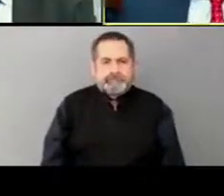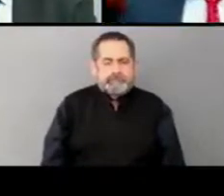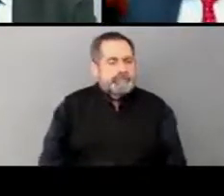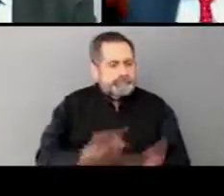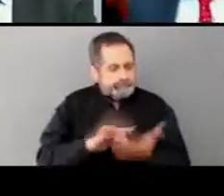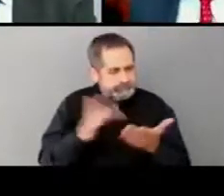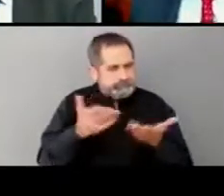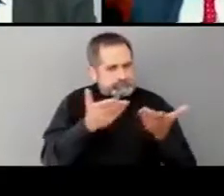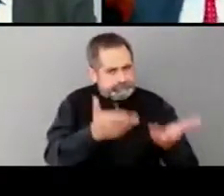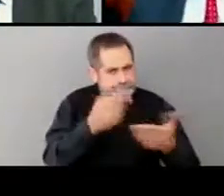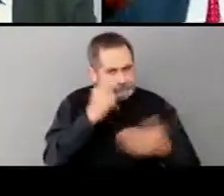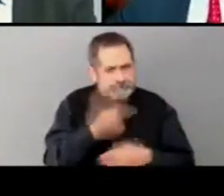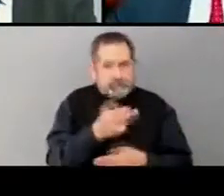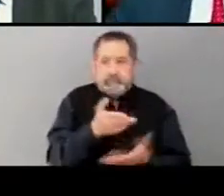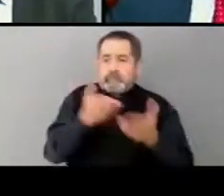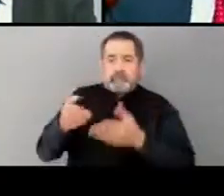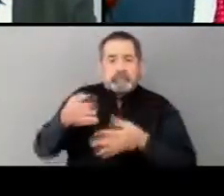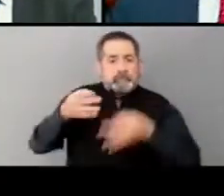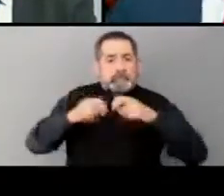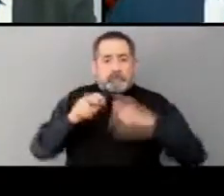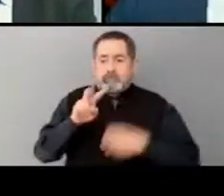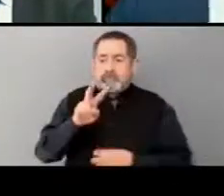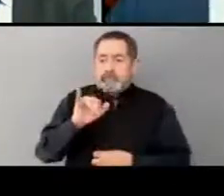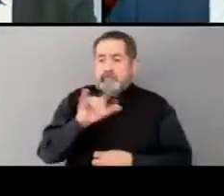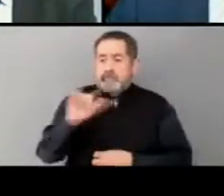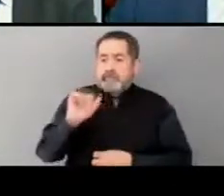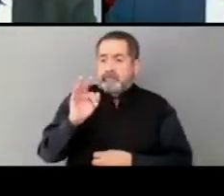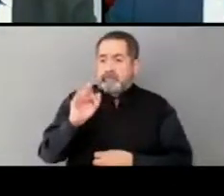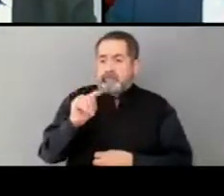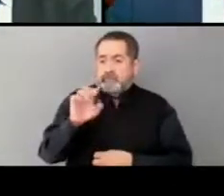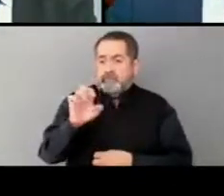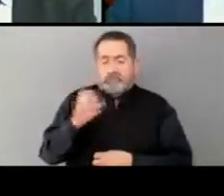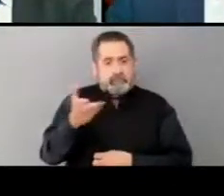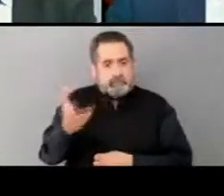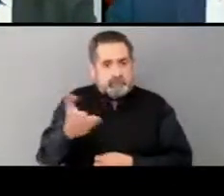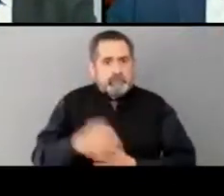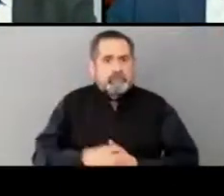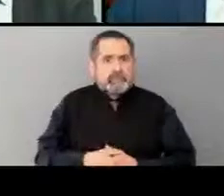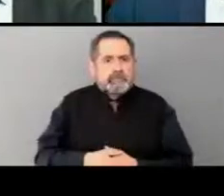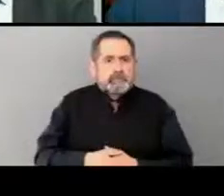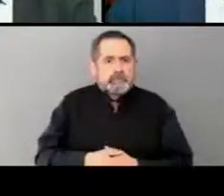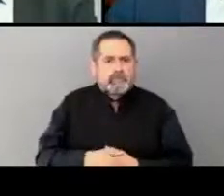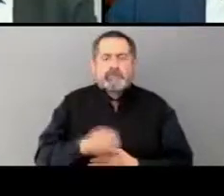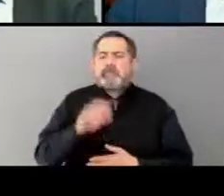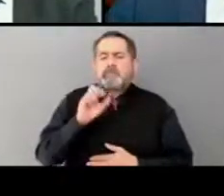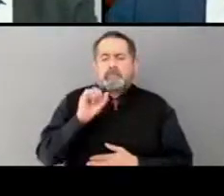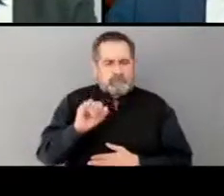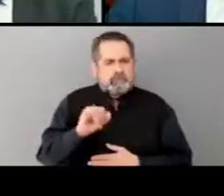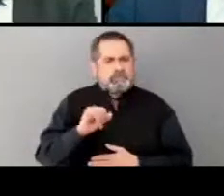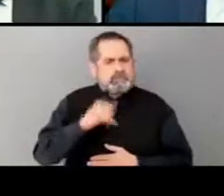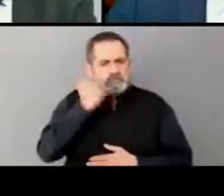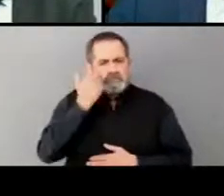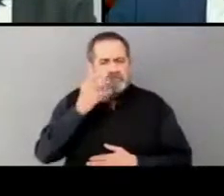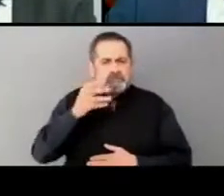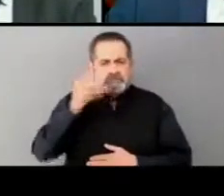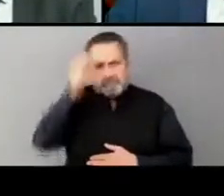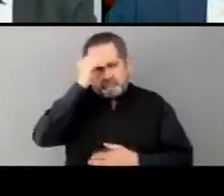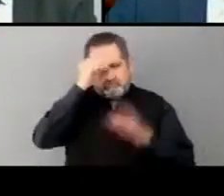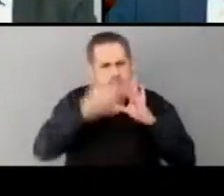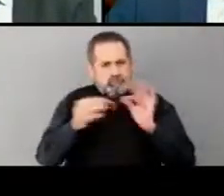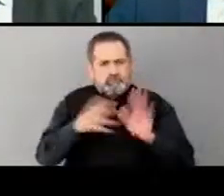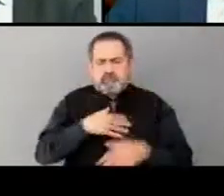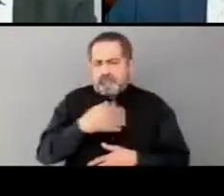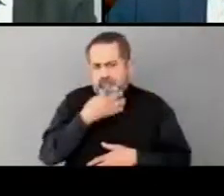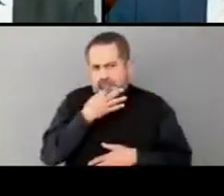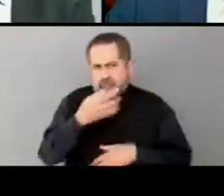magistrado, gracias a usted. Magistrada Villafuerte, ¿gusta usted posicionarse? Sí, por favor. Bueno, adelanto que